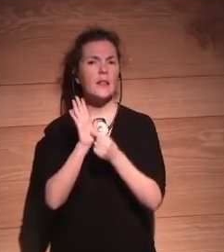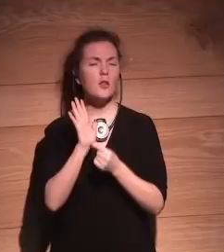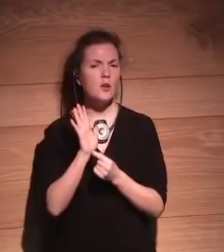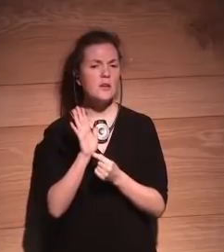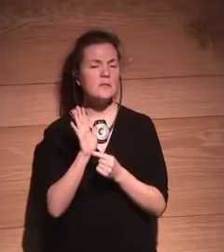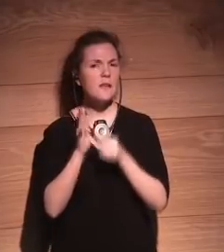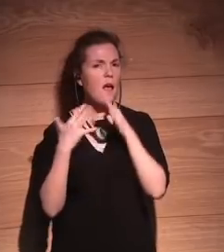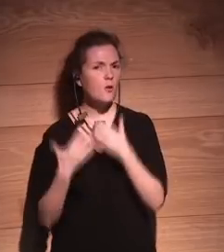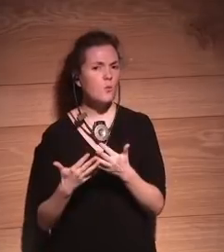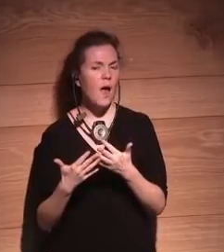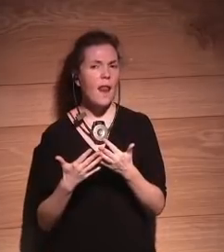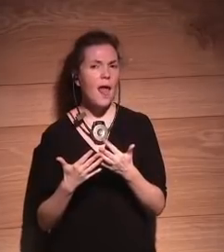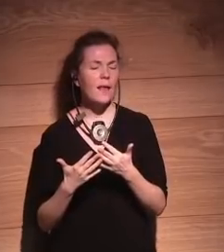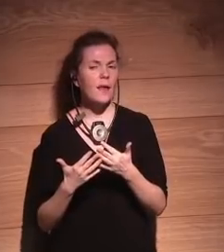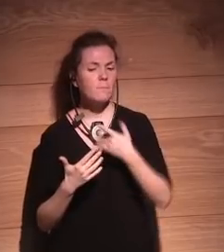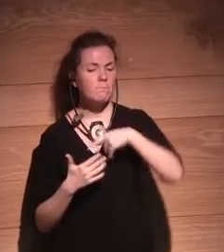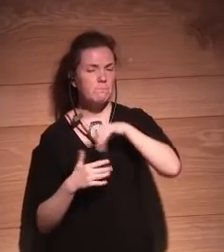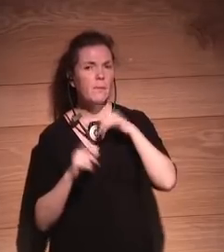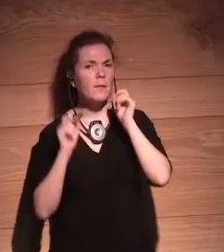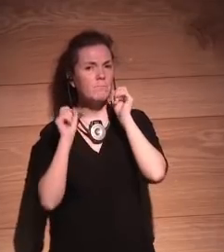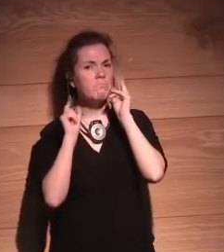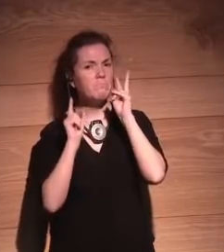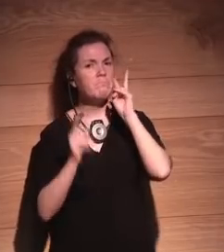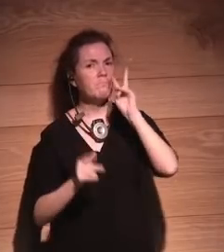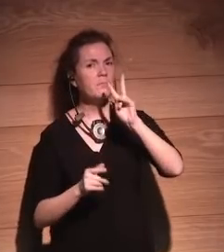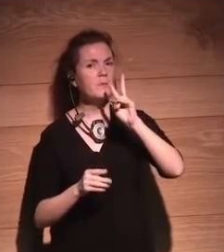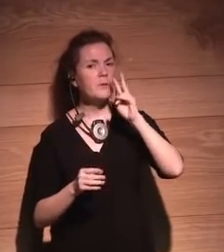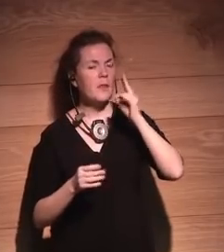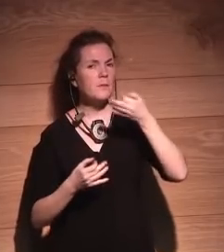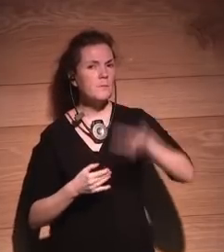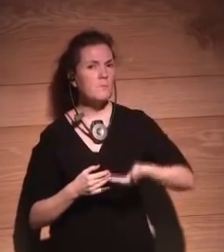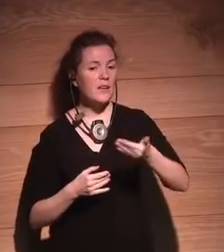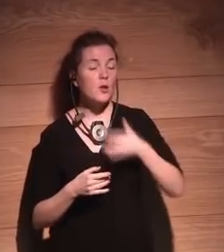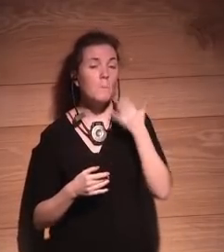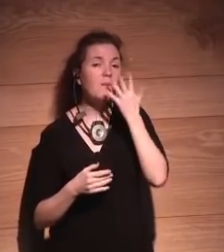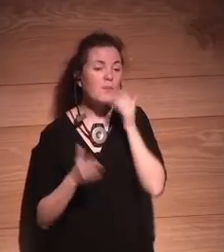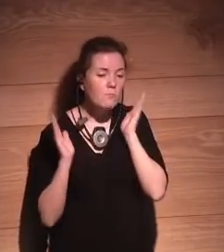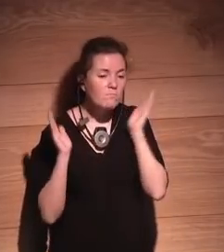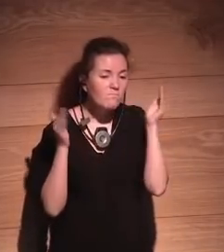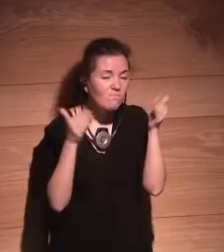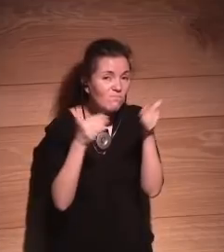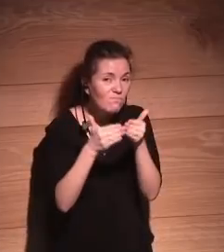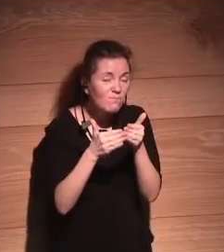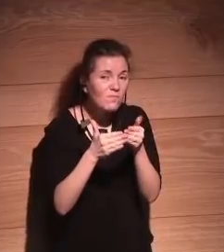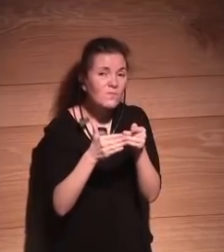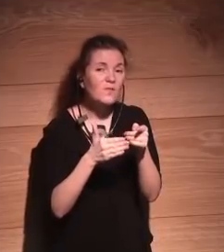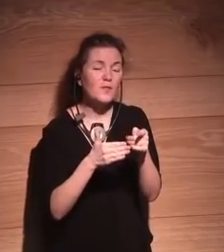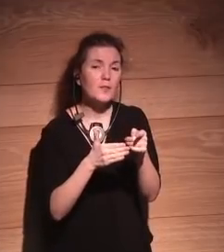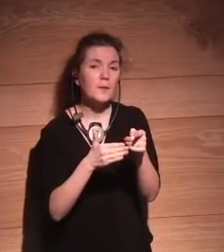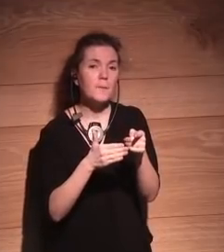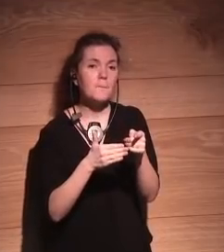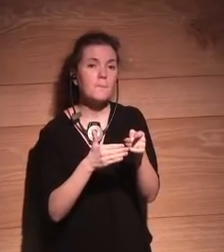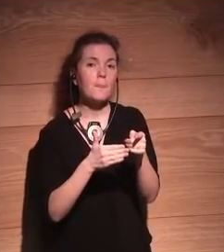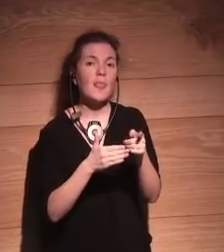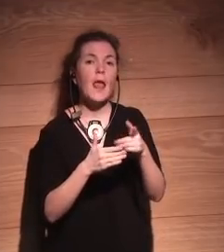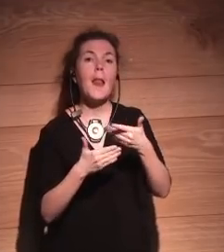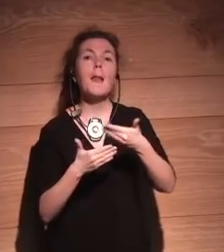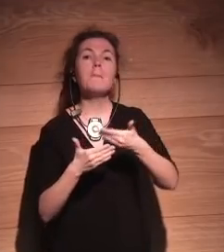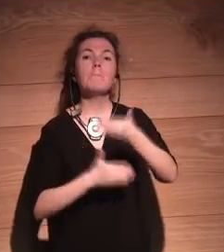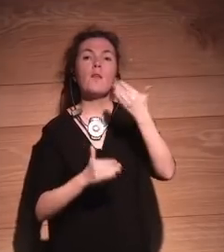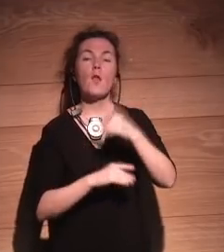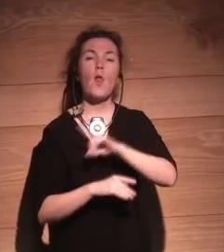que creo que es relevante tener en cuenta. Es decir, prefiero fijarme más en el hecho de que The Guardian, por ejemplo,